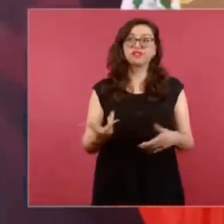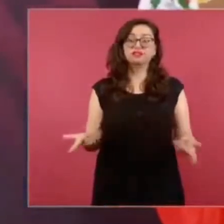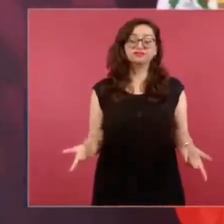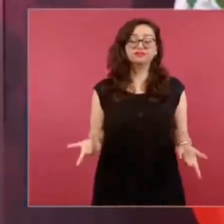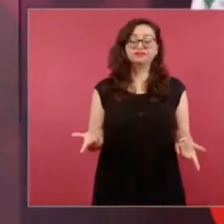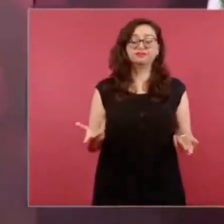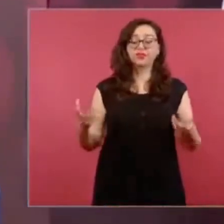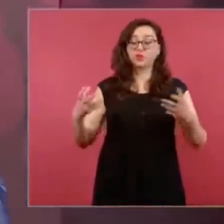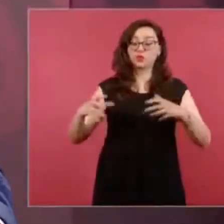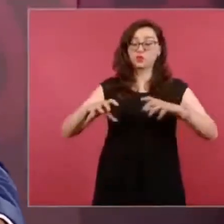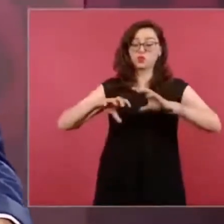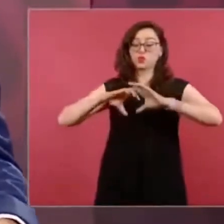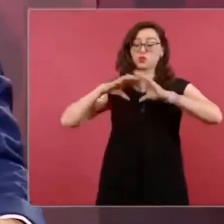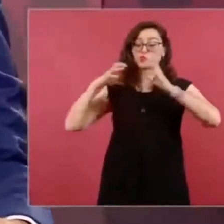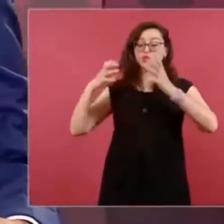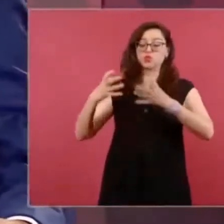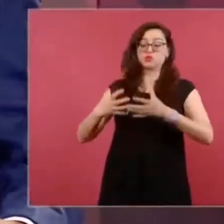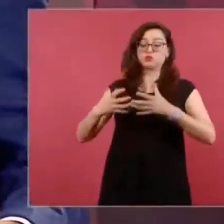unos